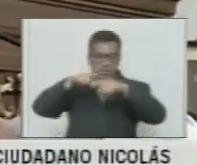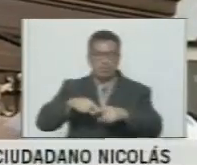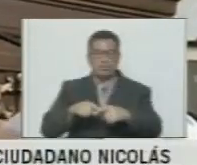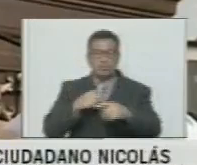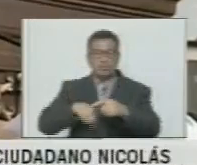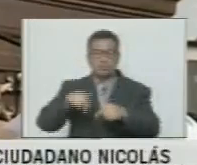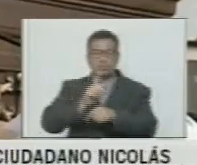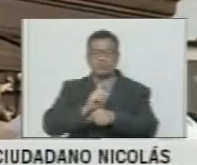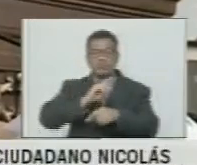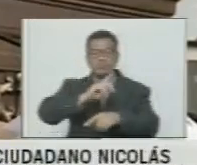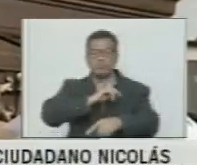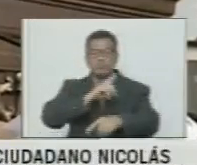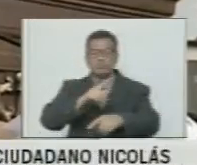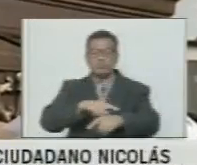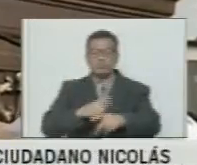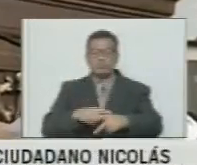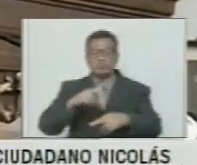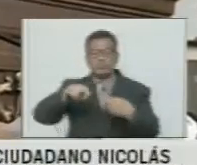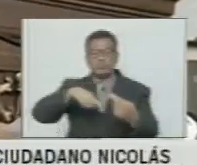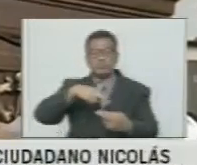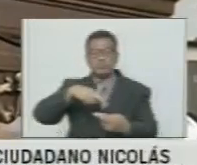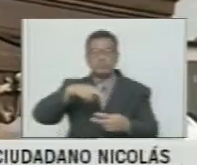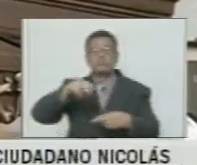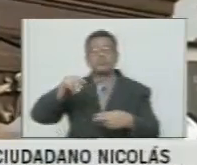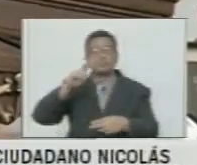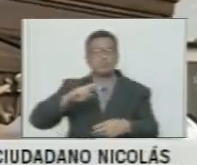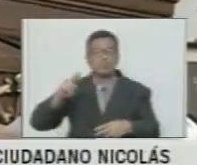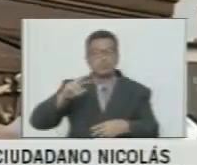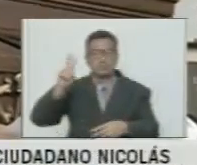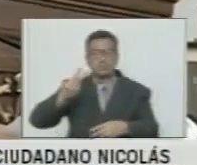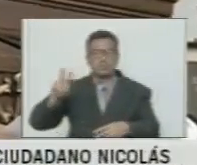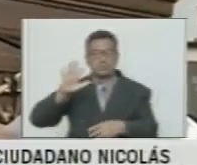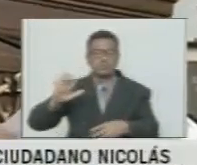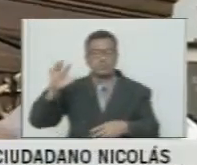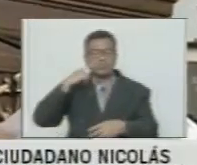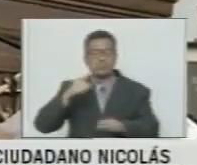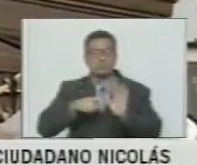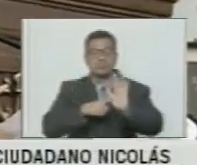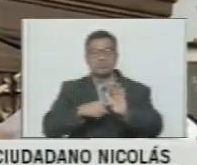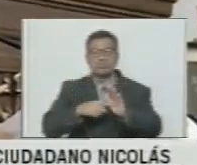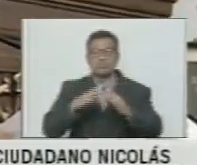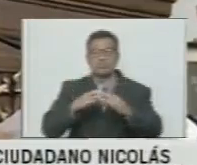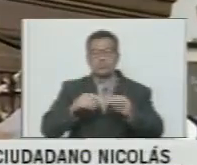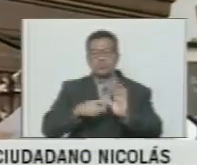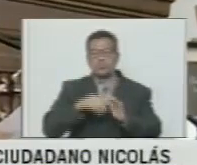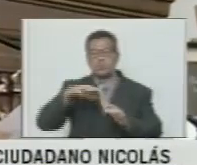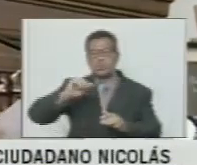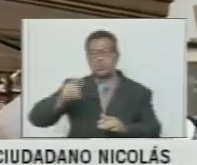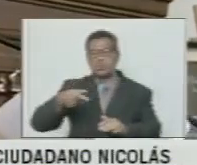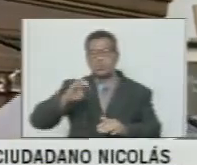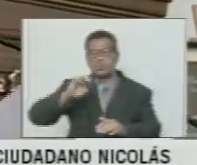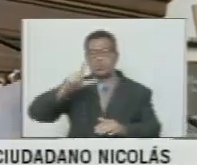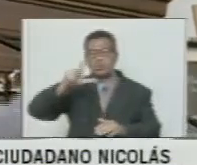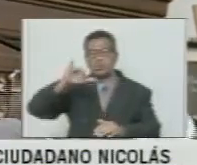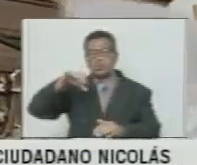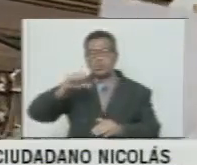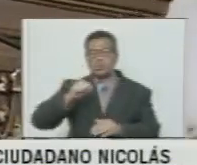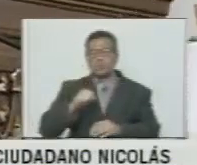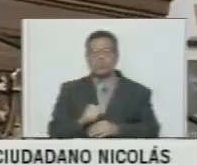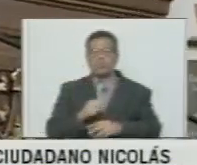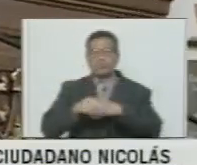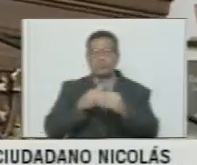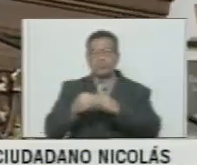embajador extraordinario y plenipotenciario de la República Bolivariana de Venezuela ante la República Argelina Democrática y